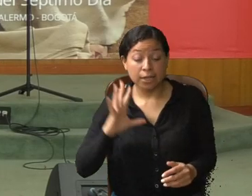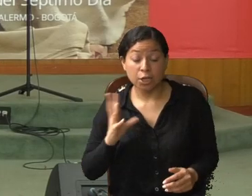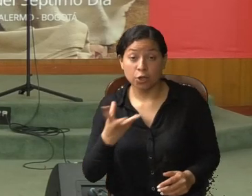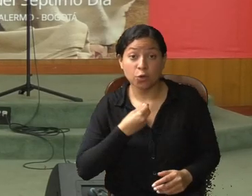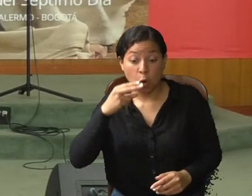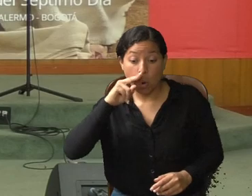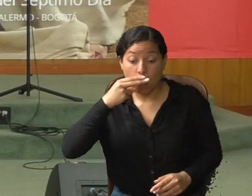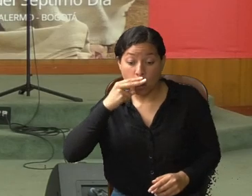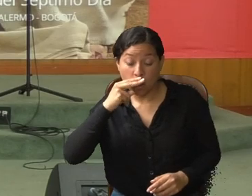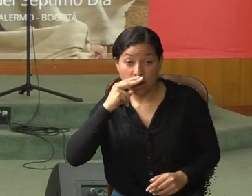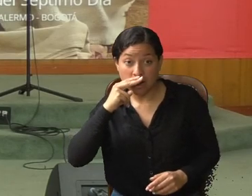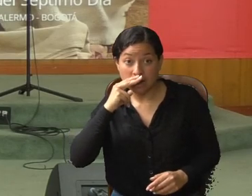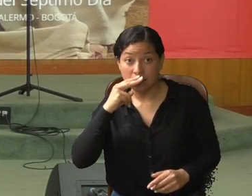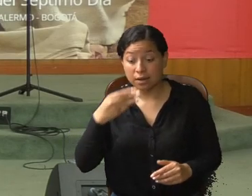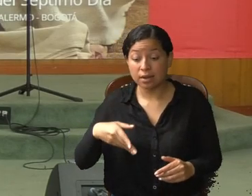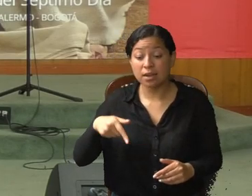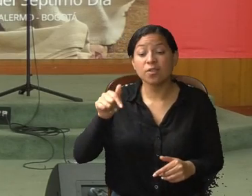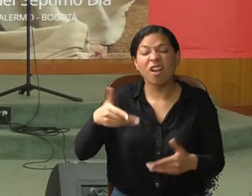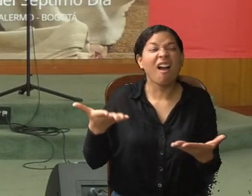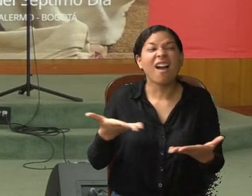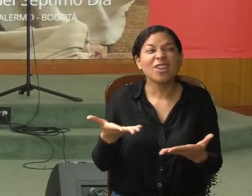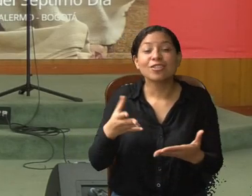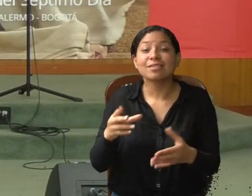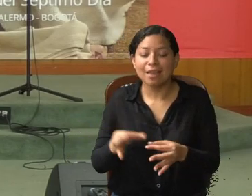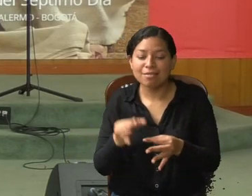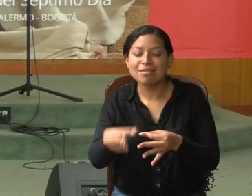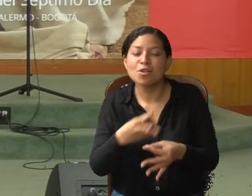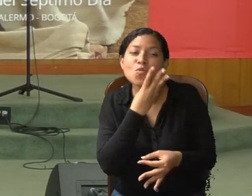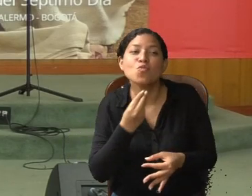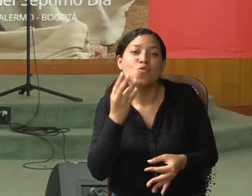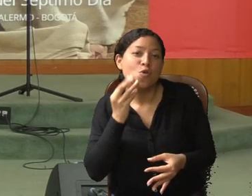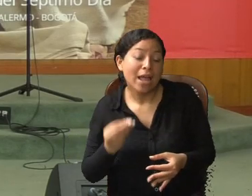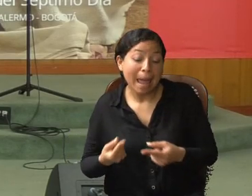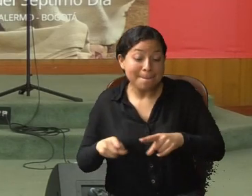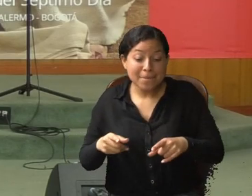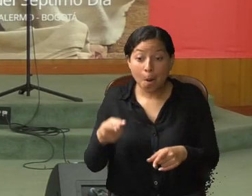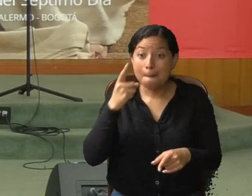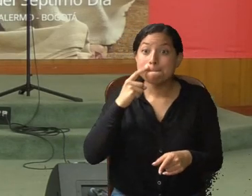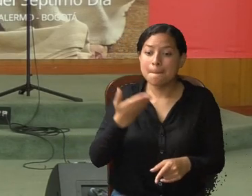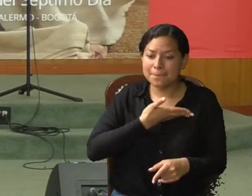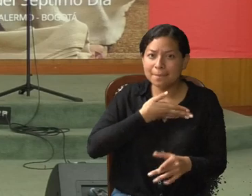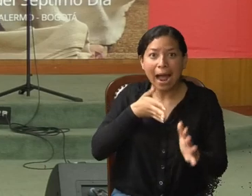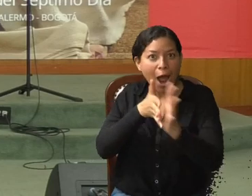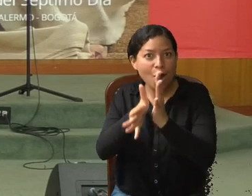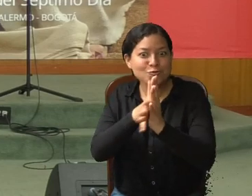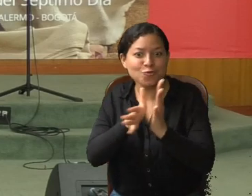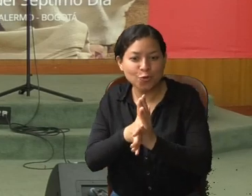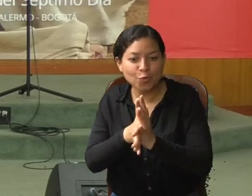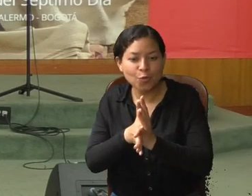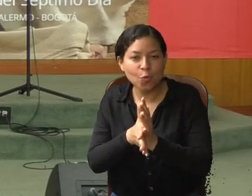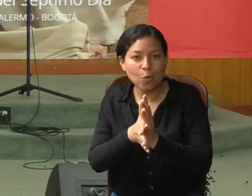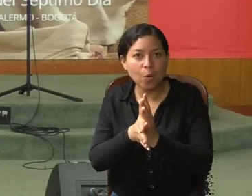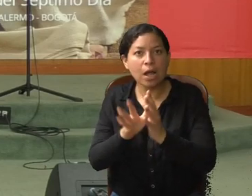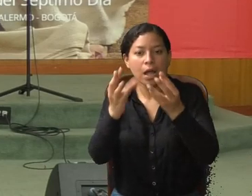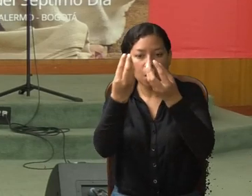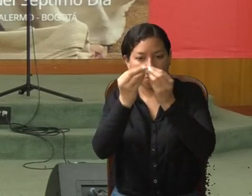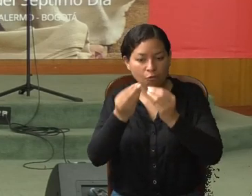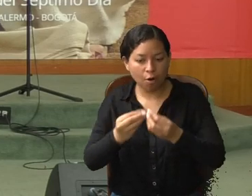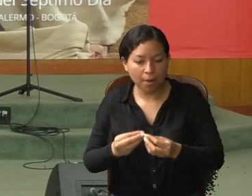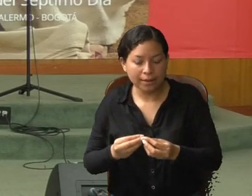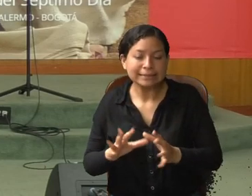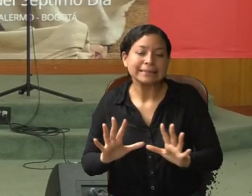la creación, hasta este punto la historia que se estaría contando es una historia de un Dios terrible?